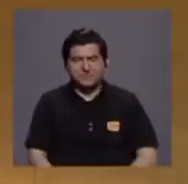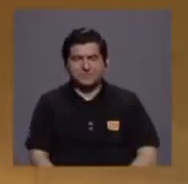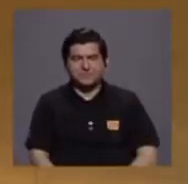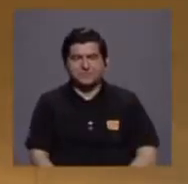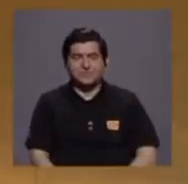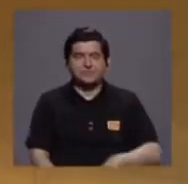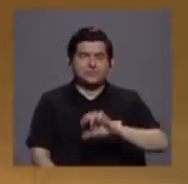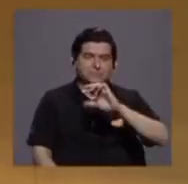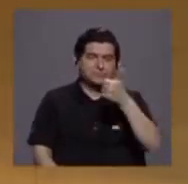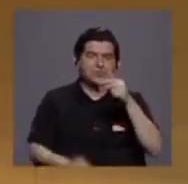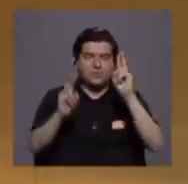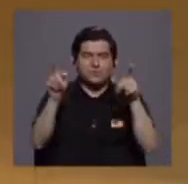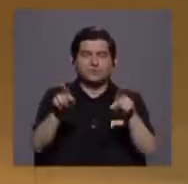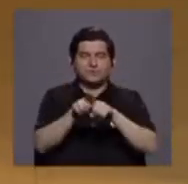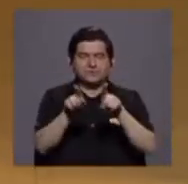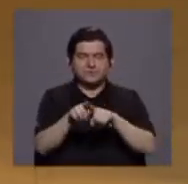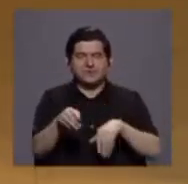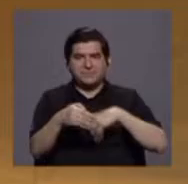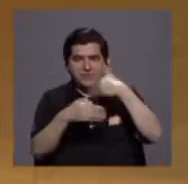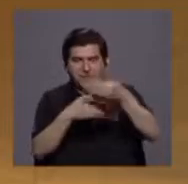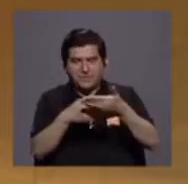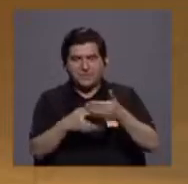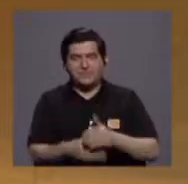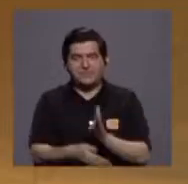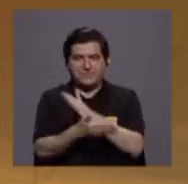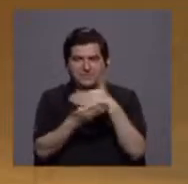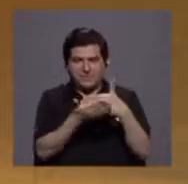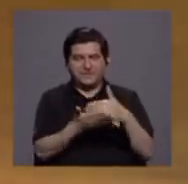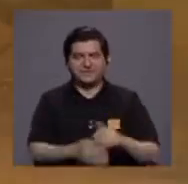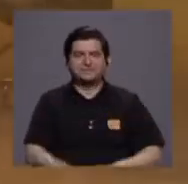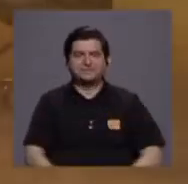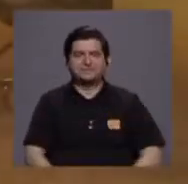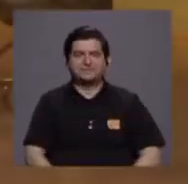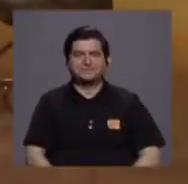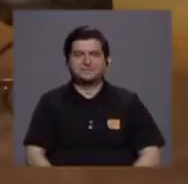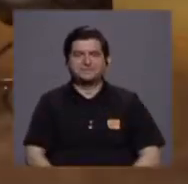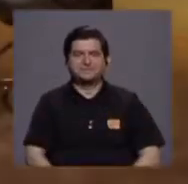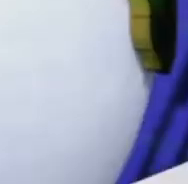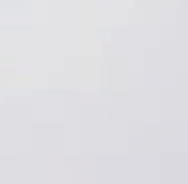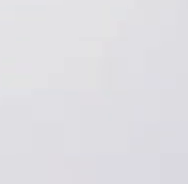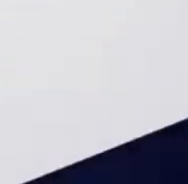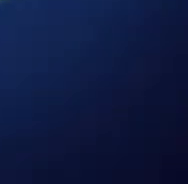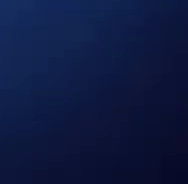los otros temas será de lo que hablaremos en el siguiente segmento, José Rafael.